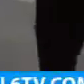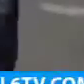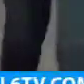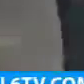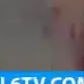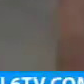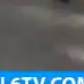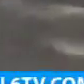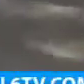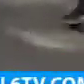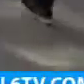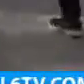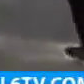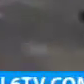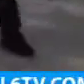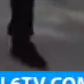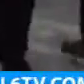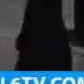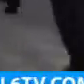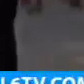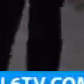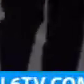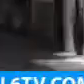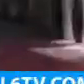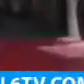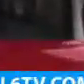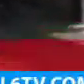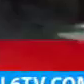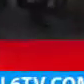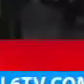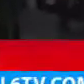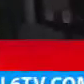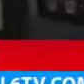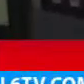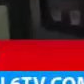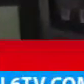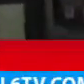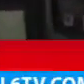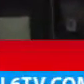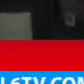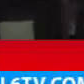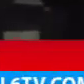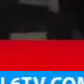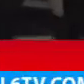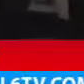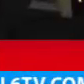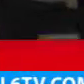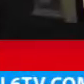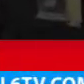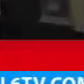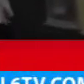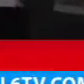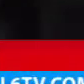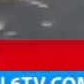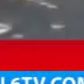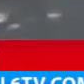Este 29 de diciembre, el gobierno de la Ciudad de México reportó que ya tiene 83% de ocupación hospitalaria por COVID-19, pues